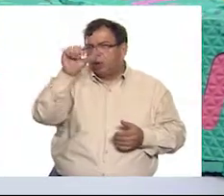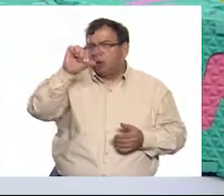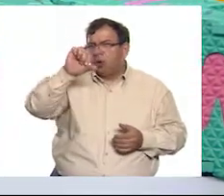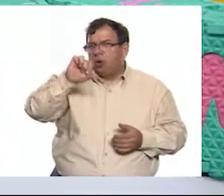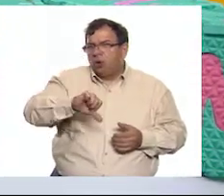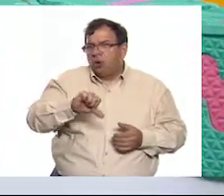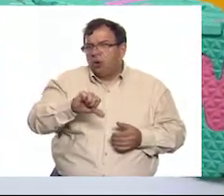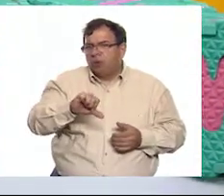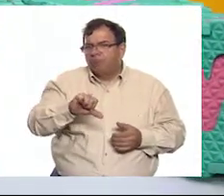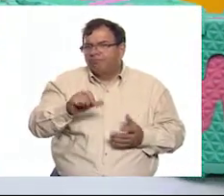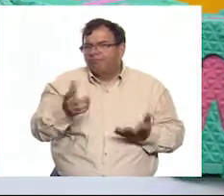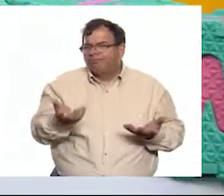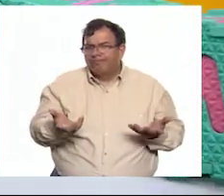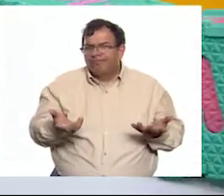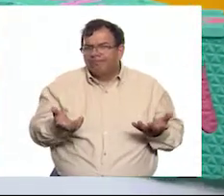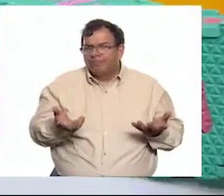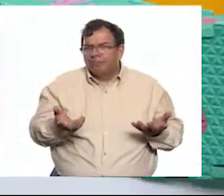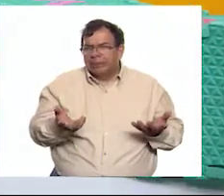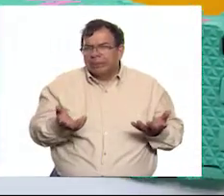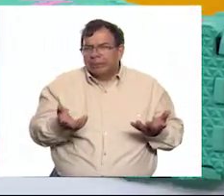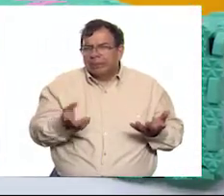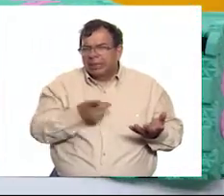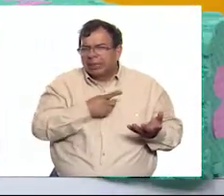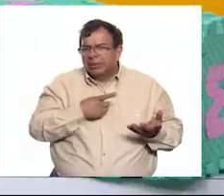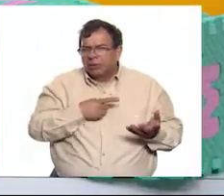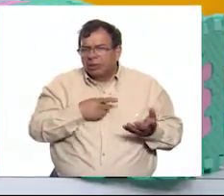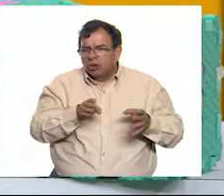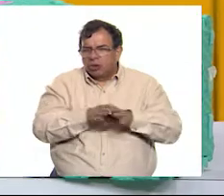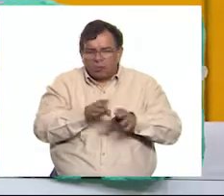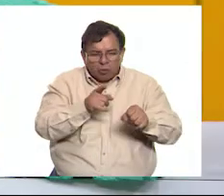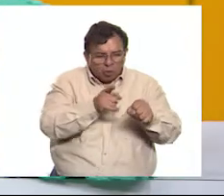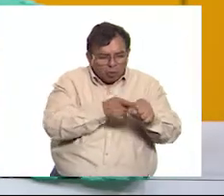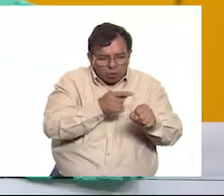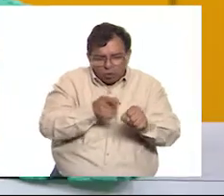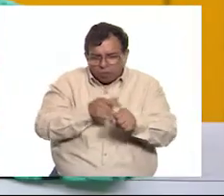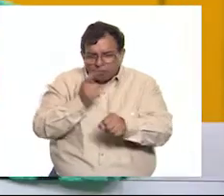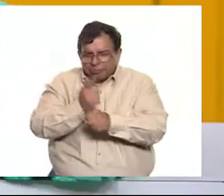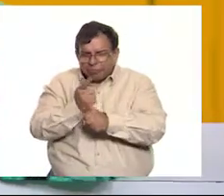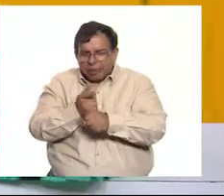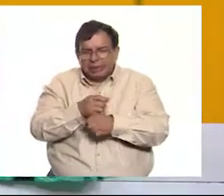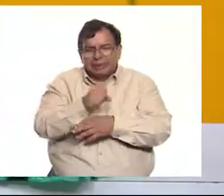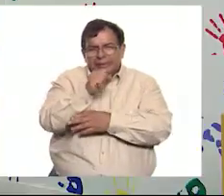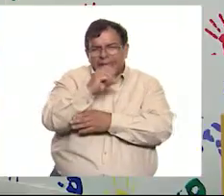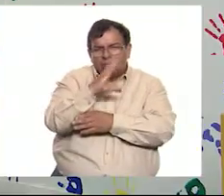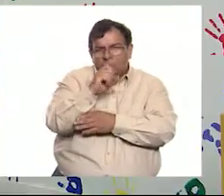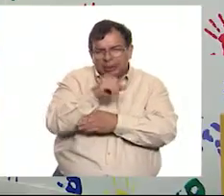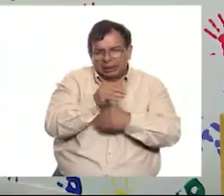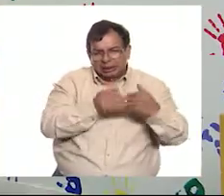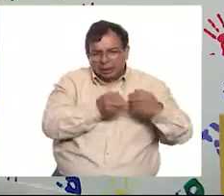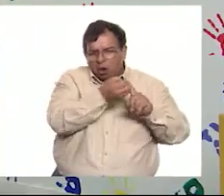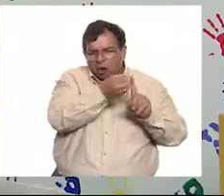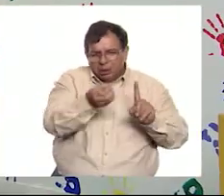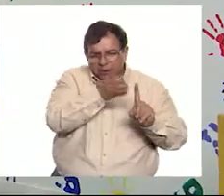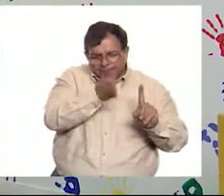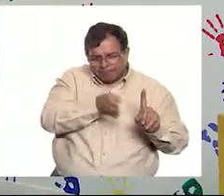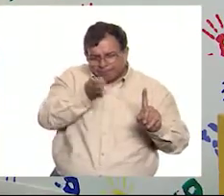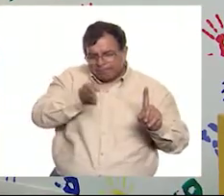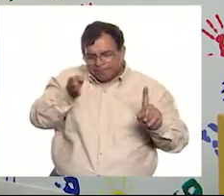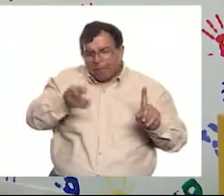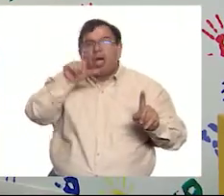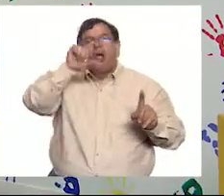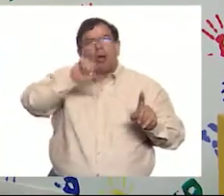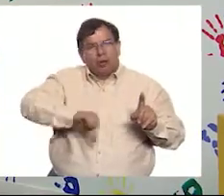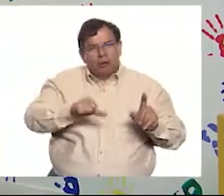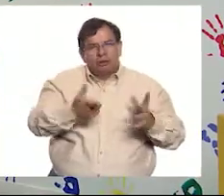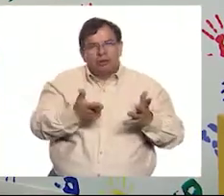hoy vamos a tener que identificarlos por colores, porque hay secuencias y patrones y es lo que estaremos trabajando